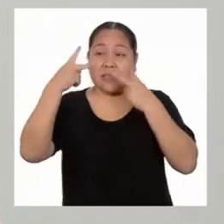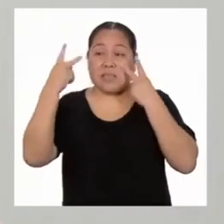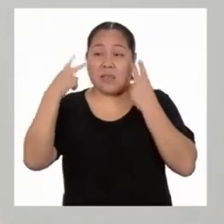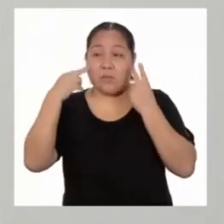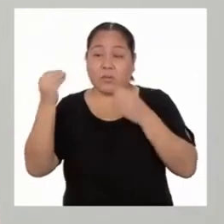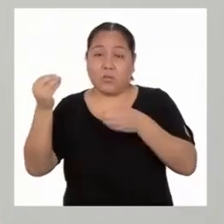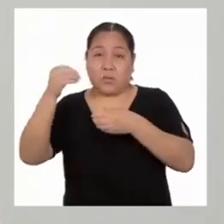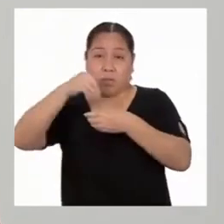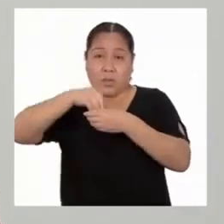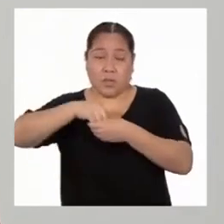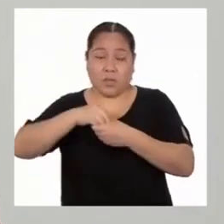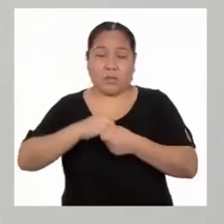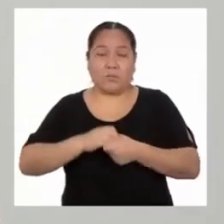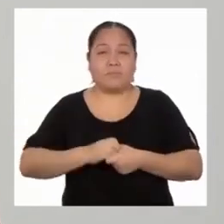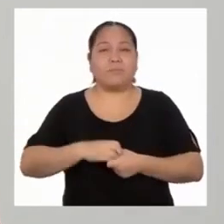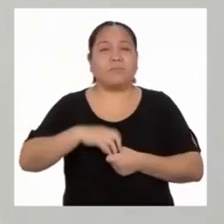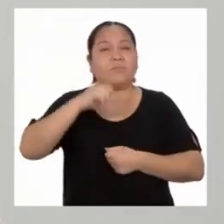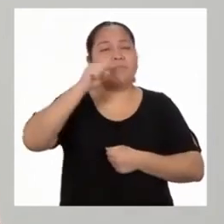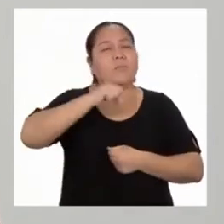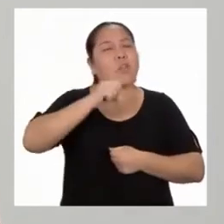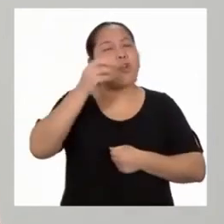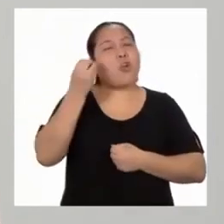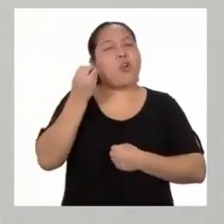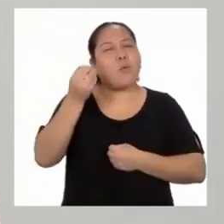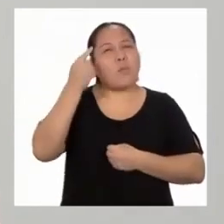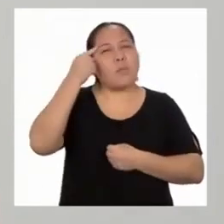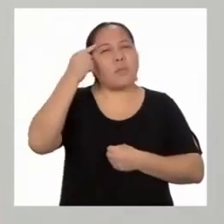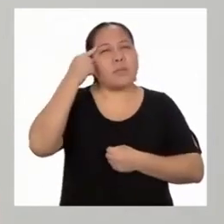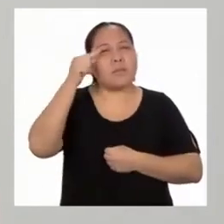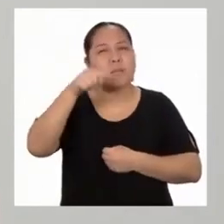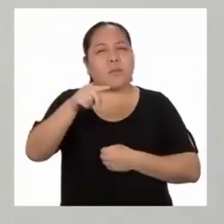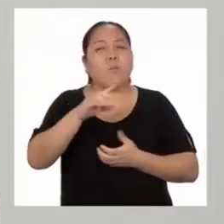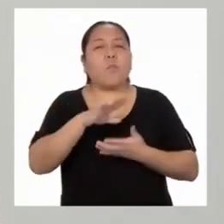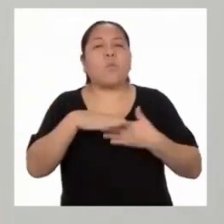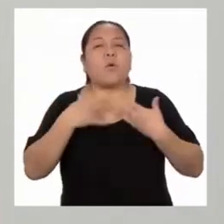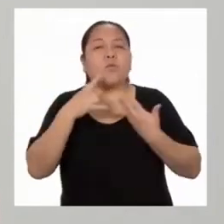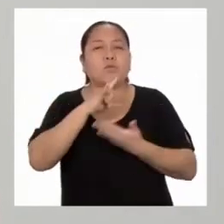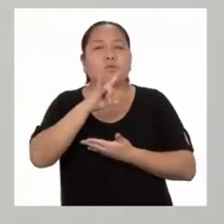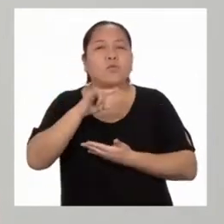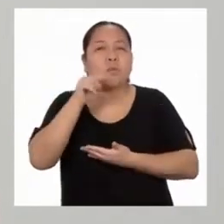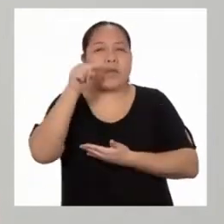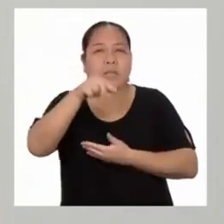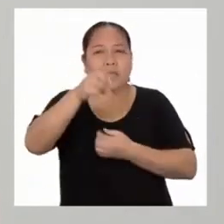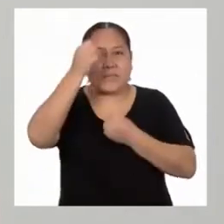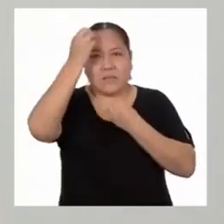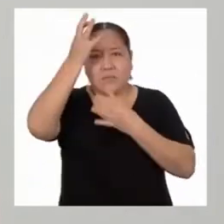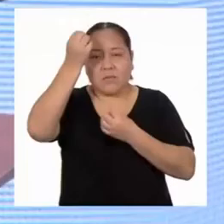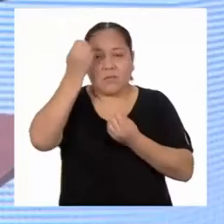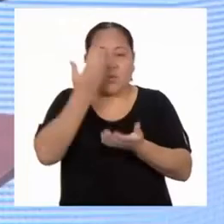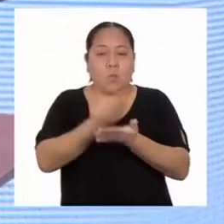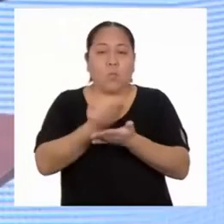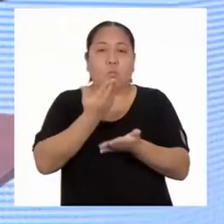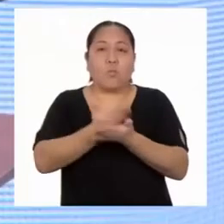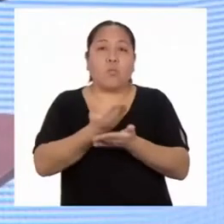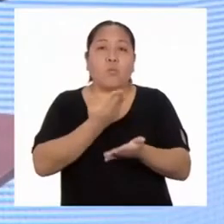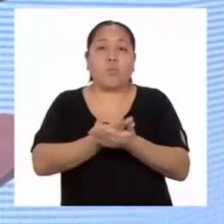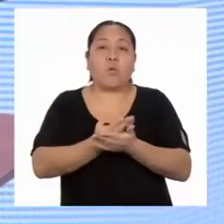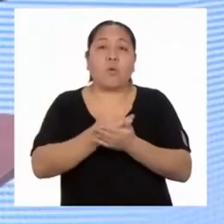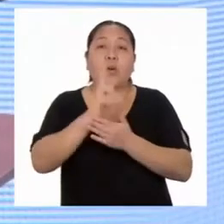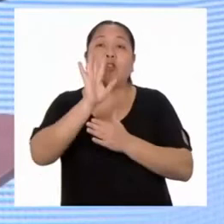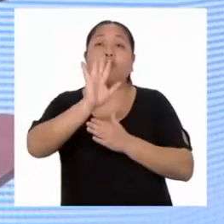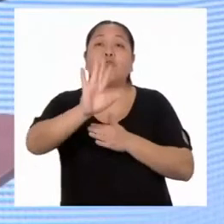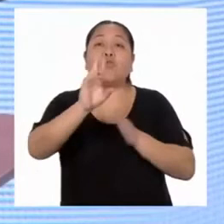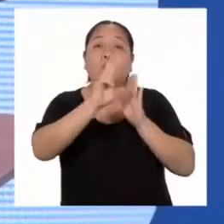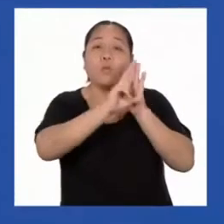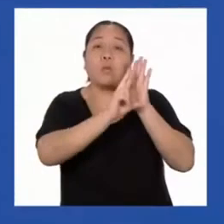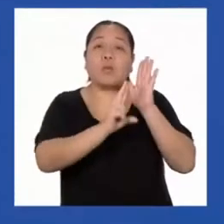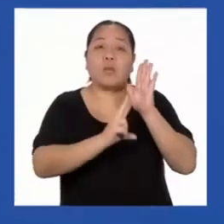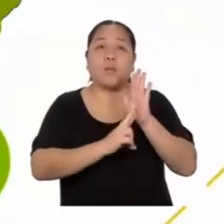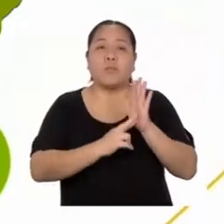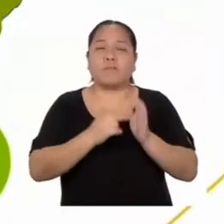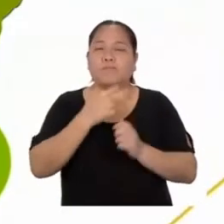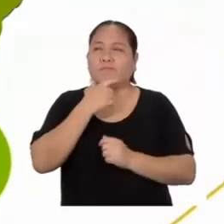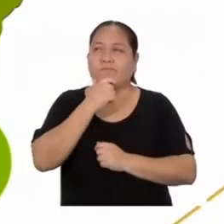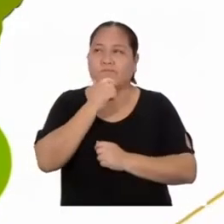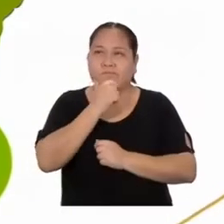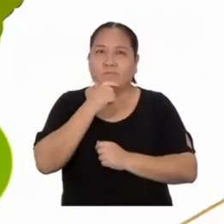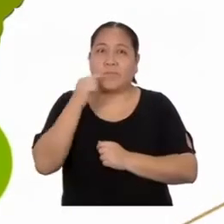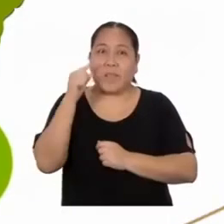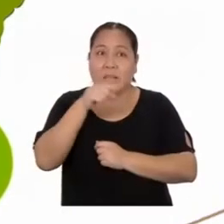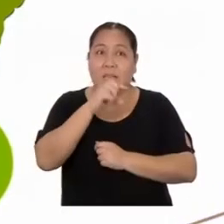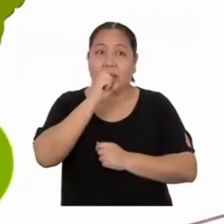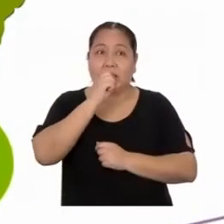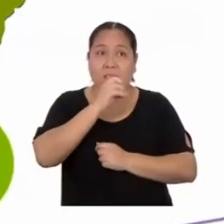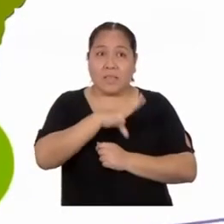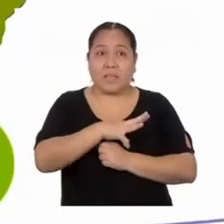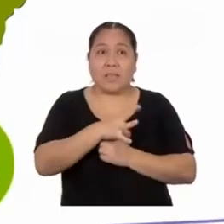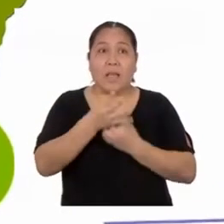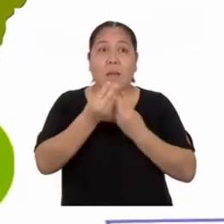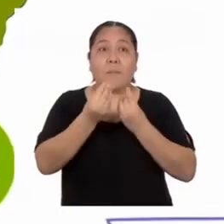Jonathan. ¿Cómo crees que puedes usar esa información para sustentar tu reglamento? Creo que, como ahí dice,